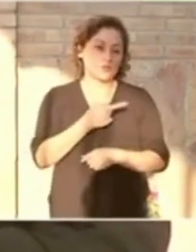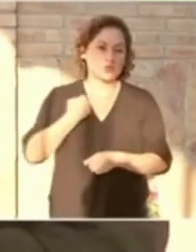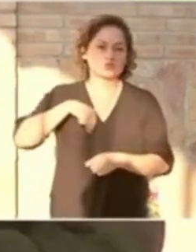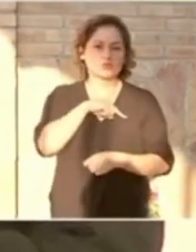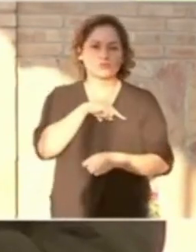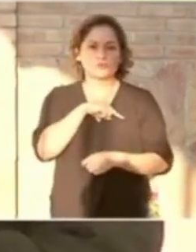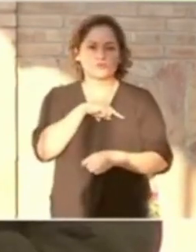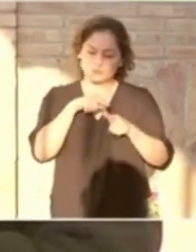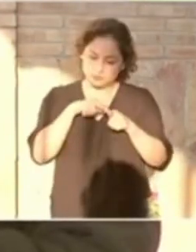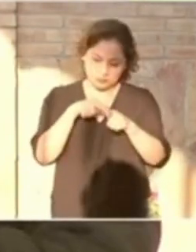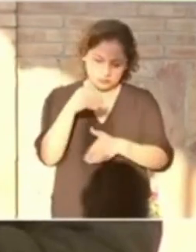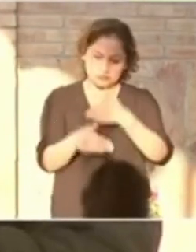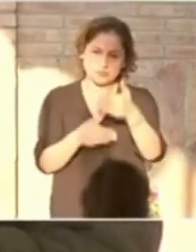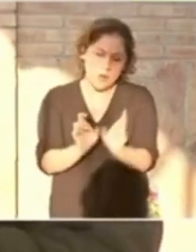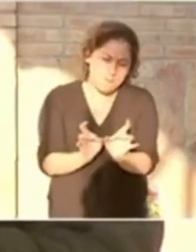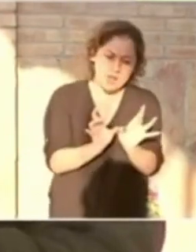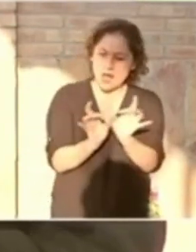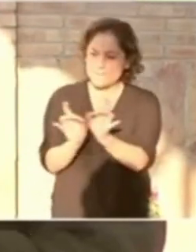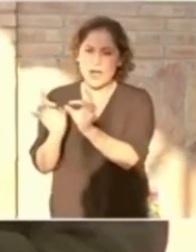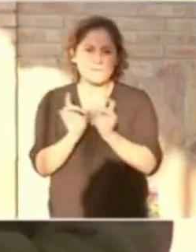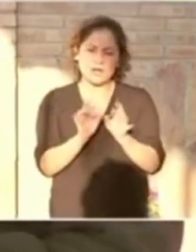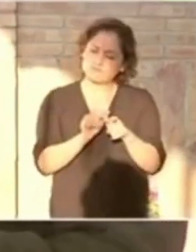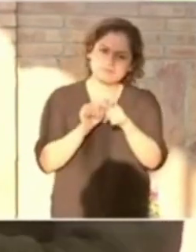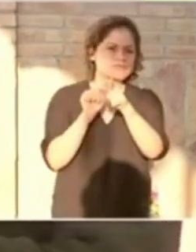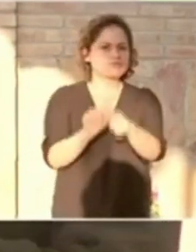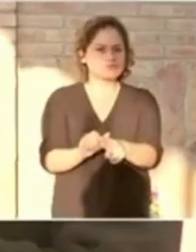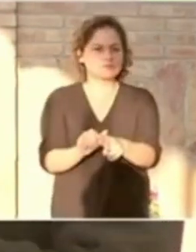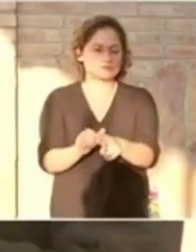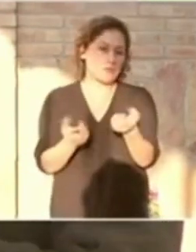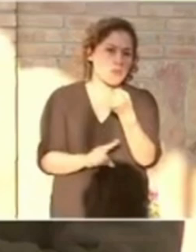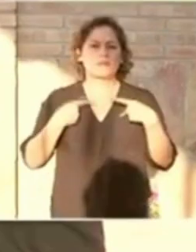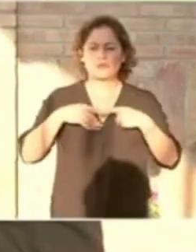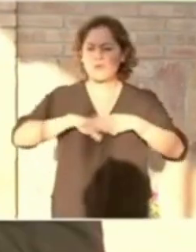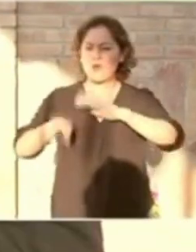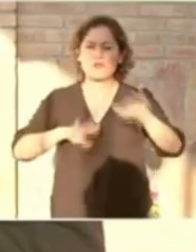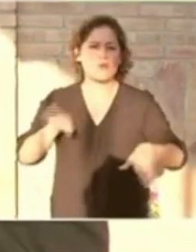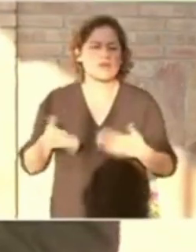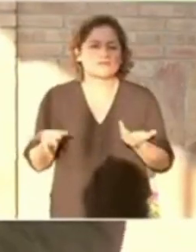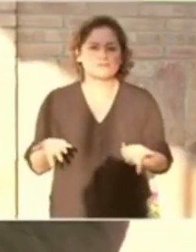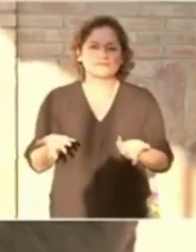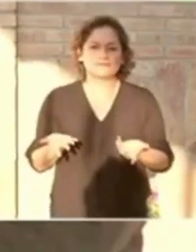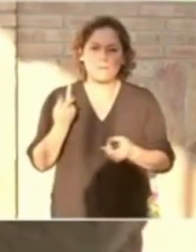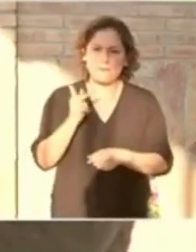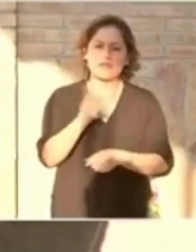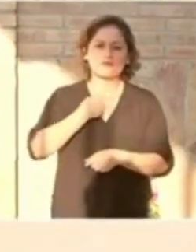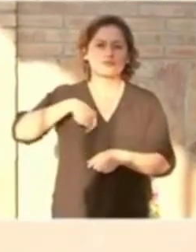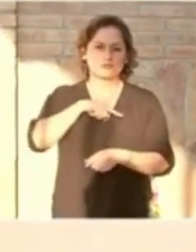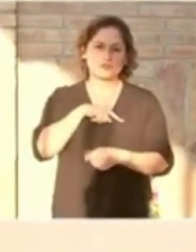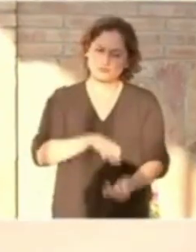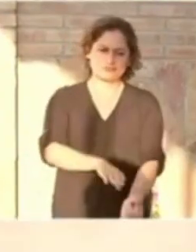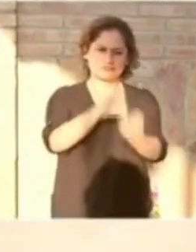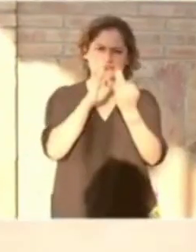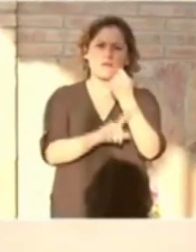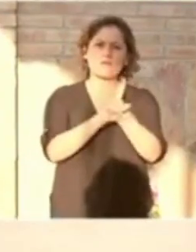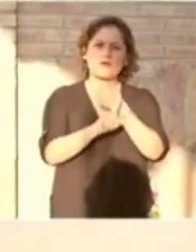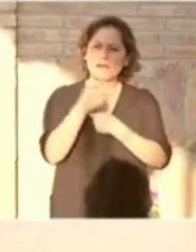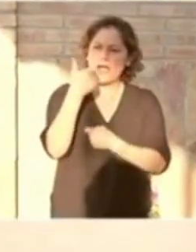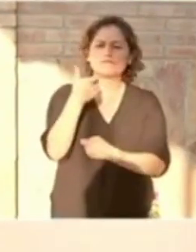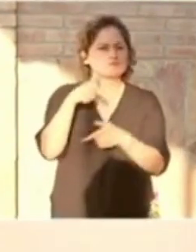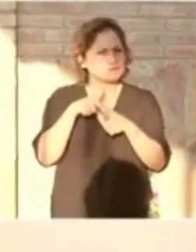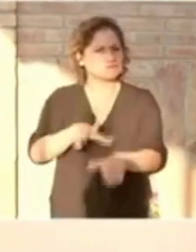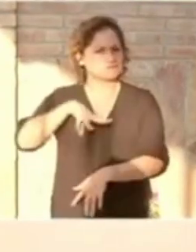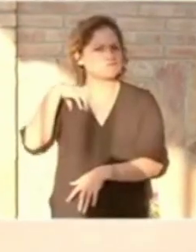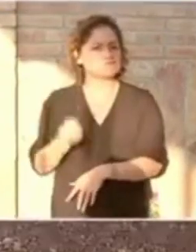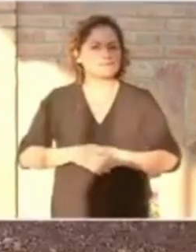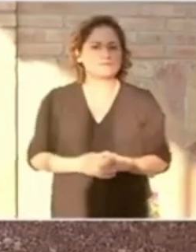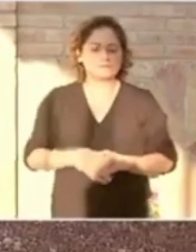enfrentando las adversidades, la crisis sanitaria, vamos a, también a seguir enfrentando la crisis económica, pero